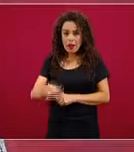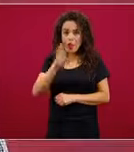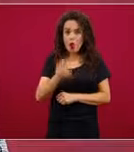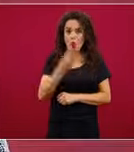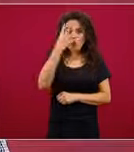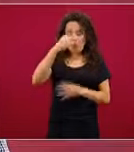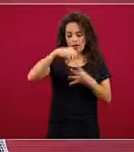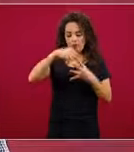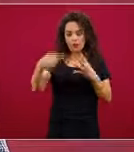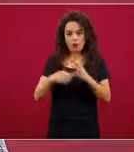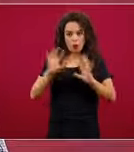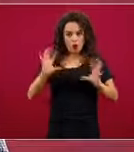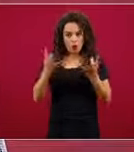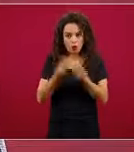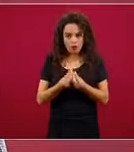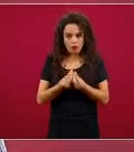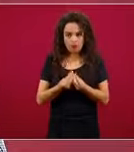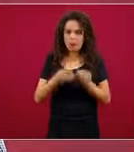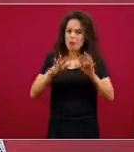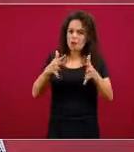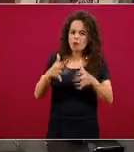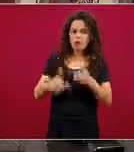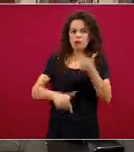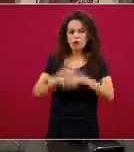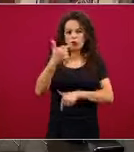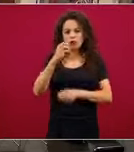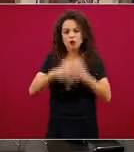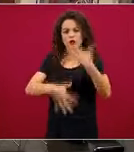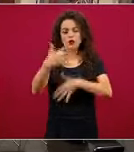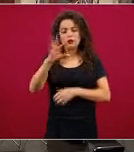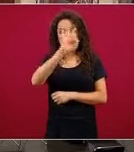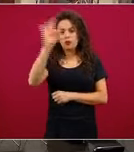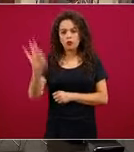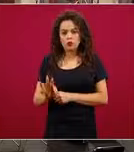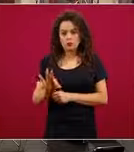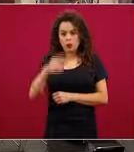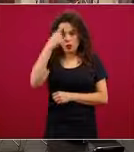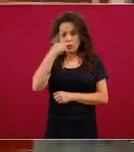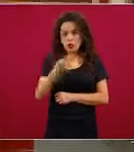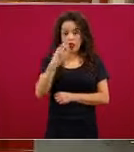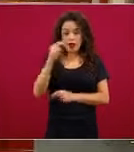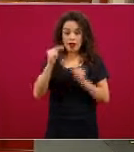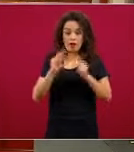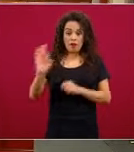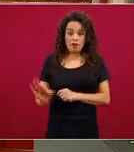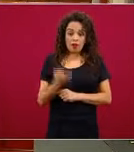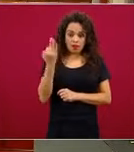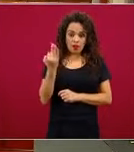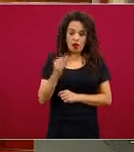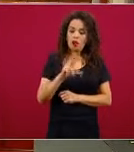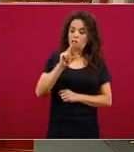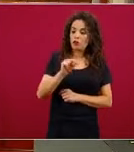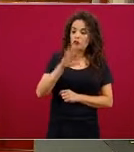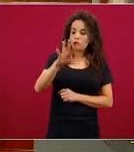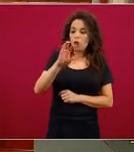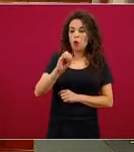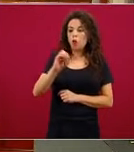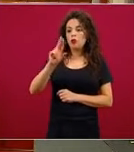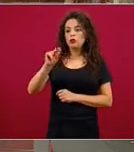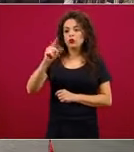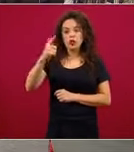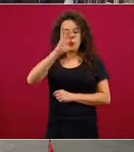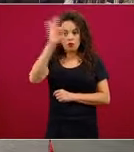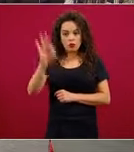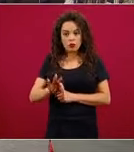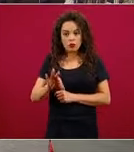componentes fluctúa precisamente entre un 12 y un 15% para el nivel federal y por lo tanto un 85-87% se